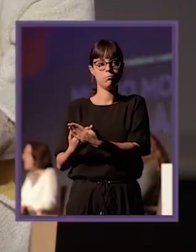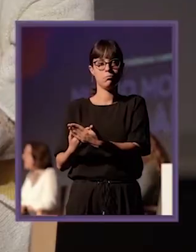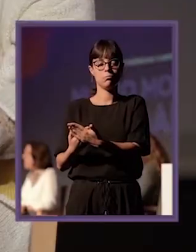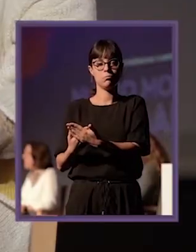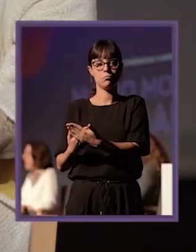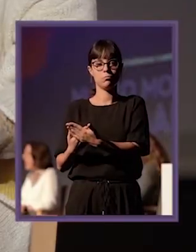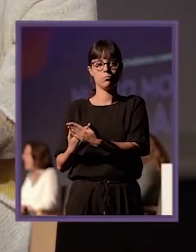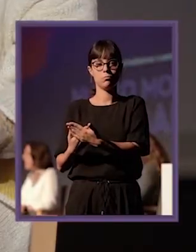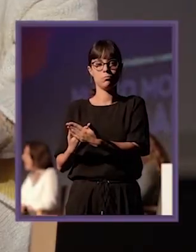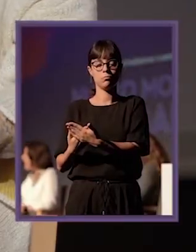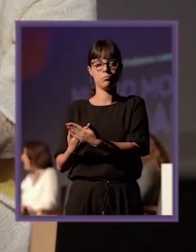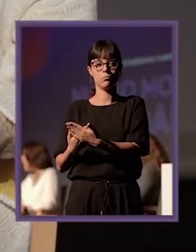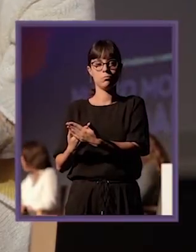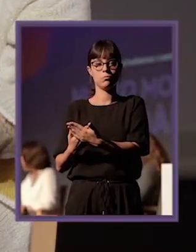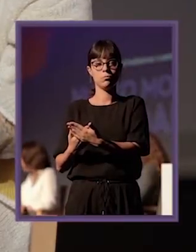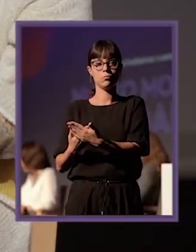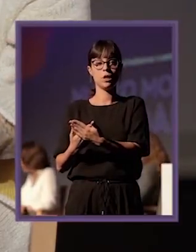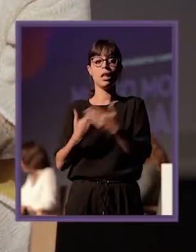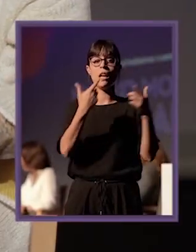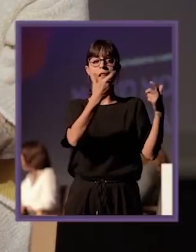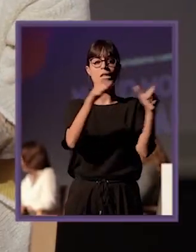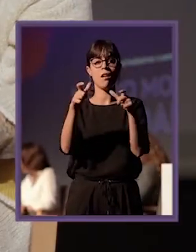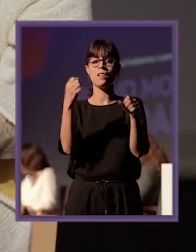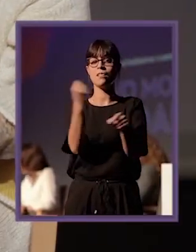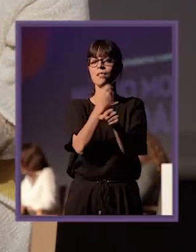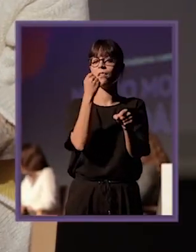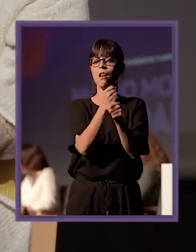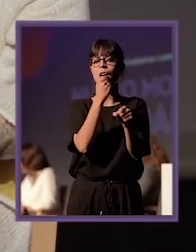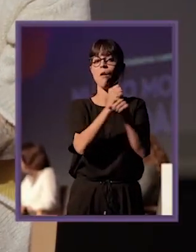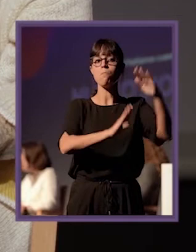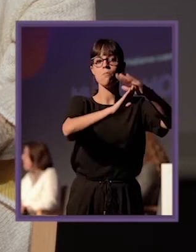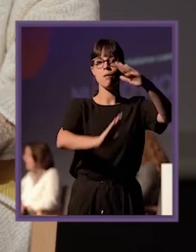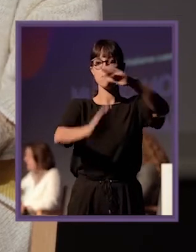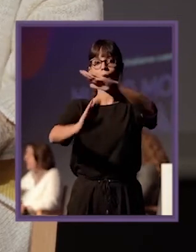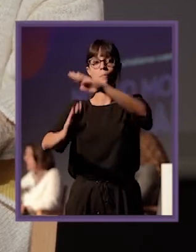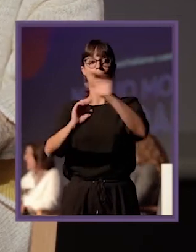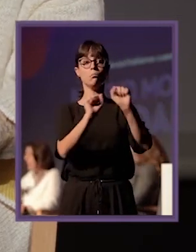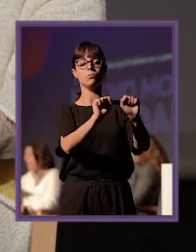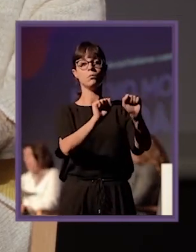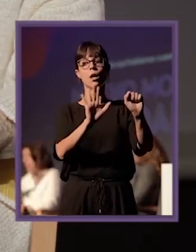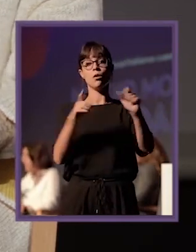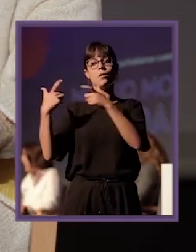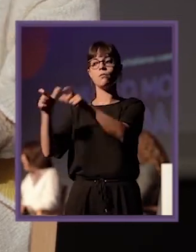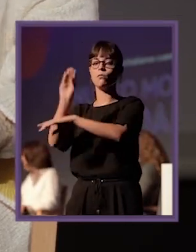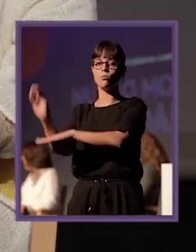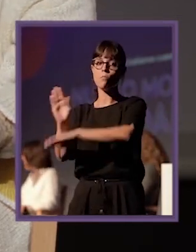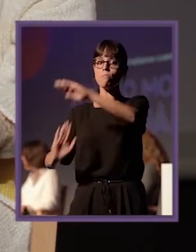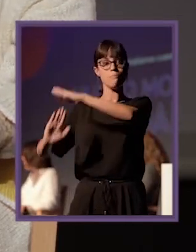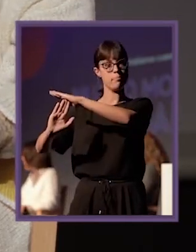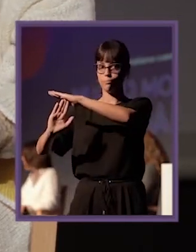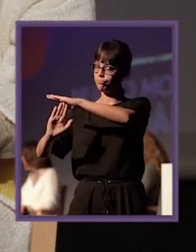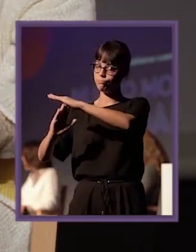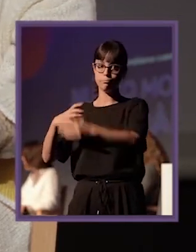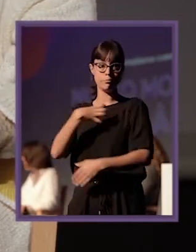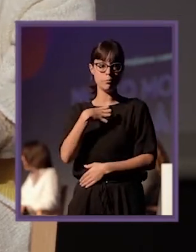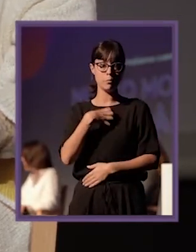que quieran, a casi cualquier sector de producción, menos el de los cuidados. Pero también nos ha dejado muy claro algo que desde los